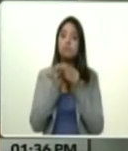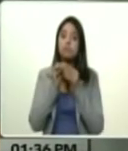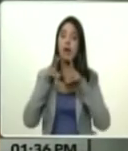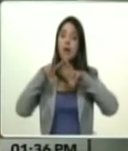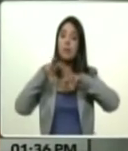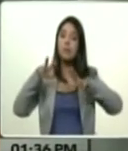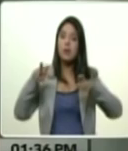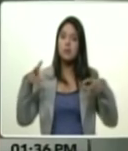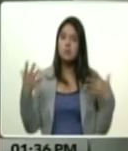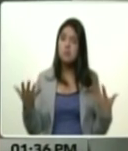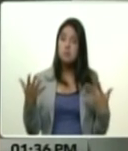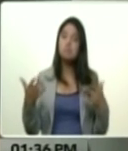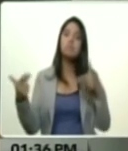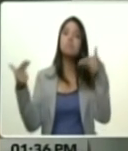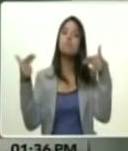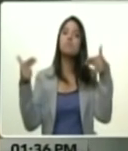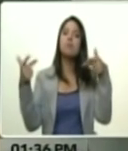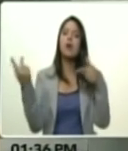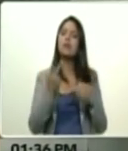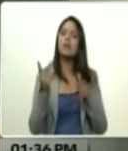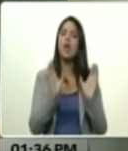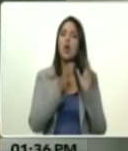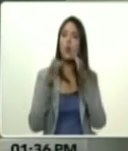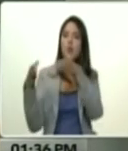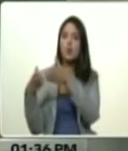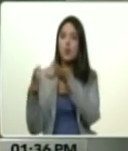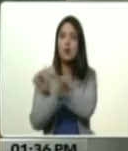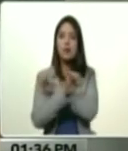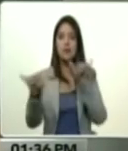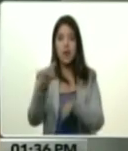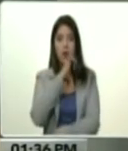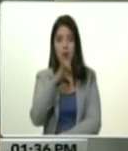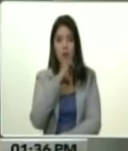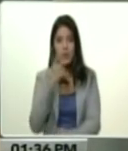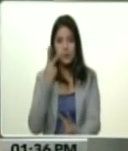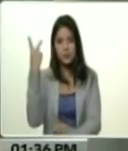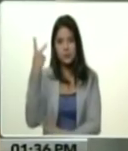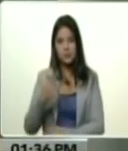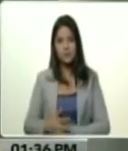investigación es una disputa entre bandas en la entidad. Es la información, nosotros retornamos el pase. Adelante.